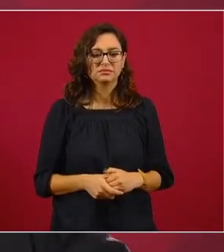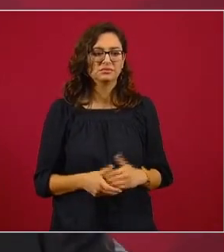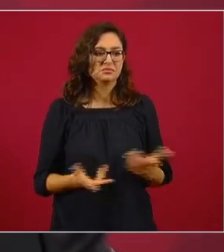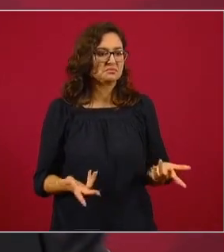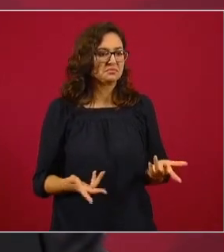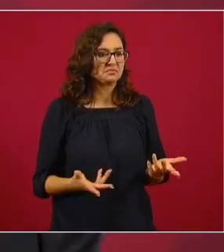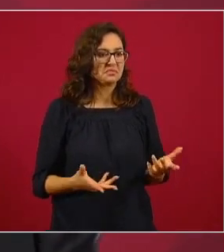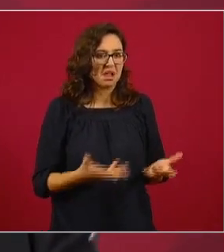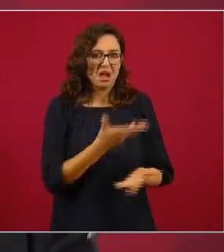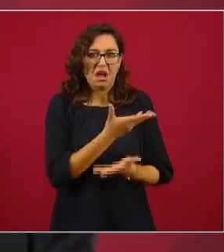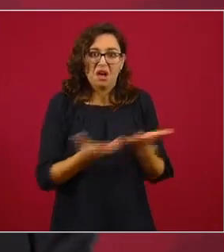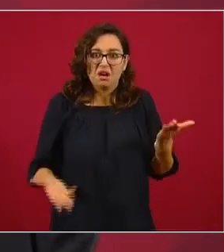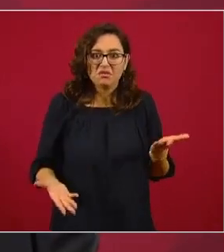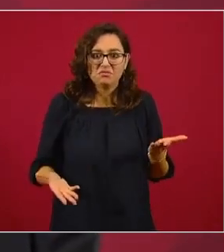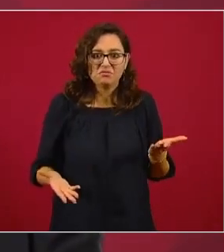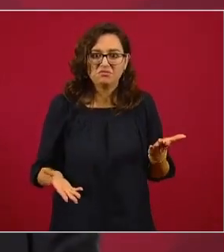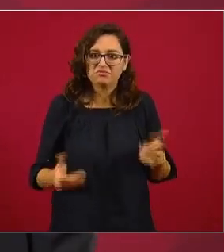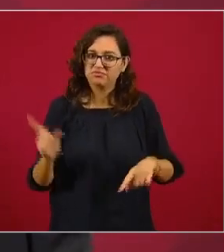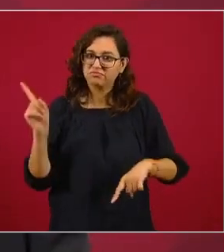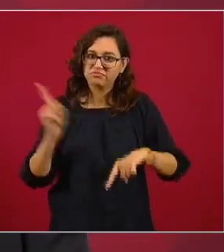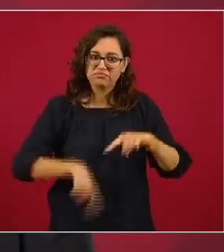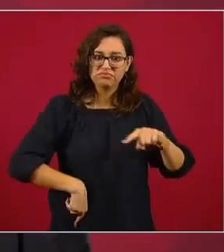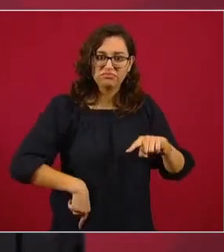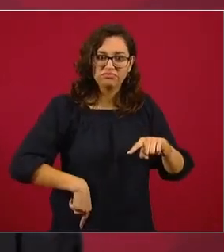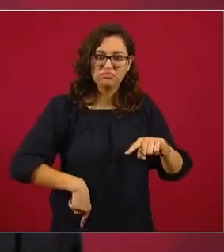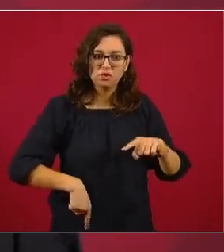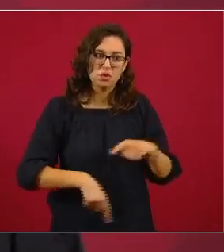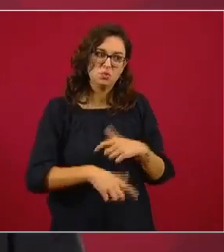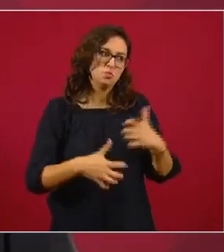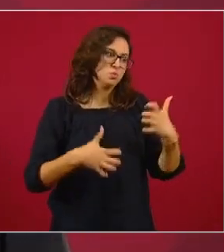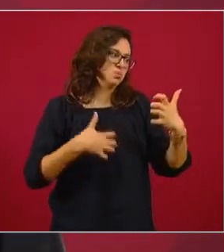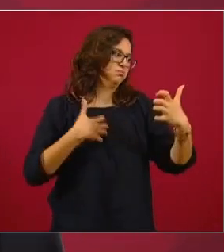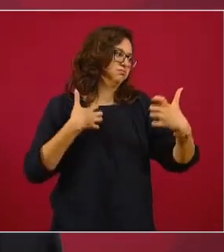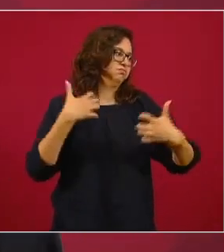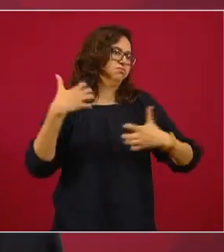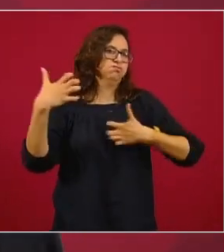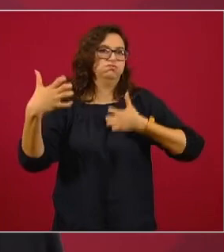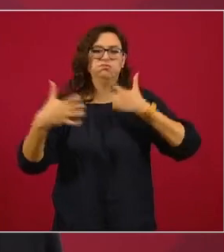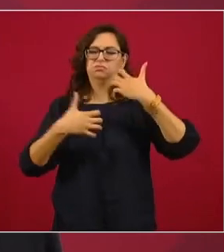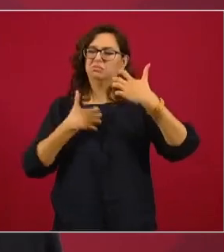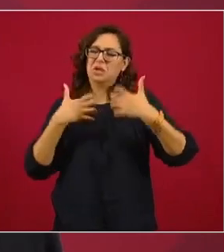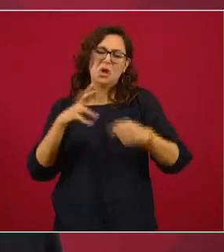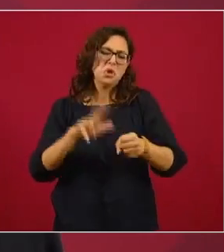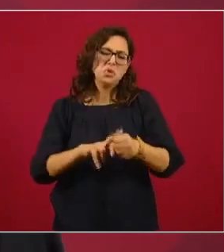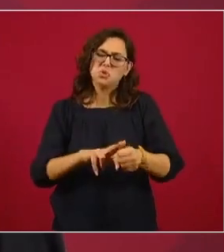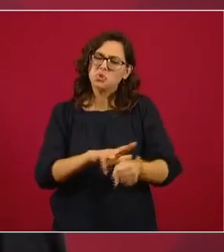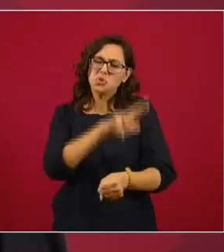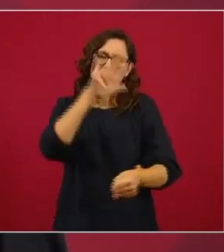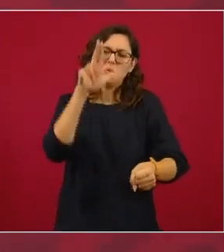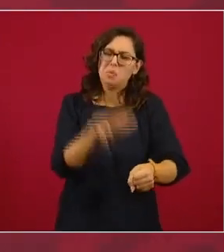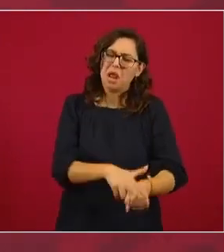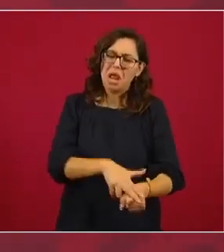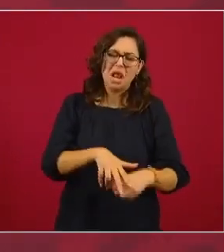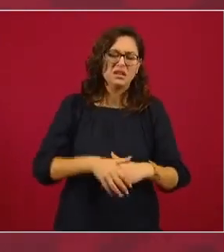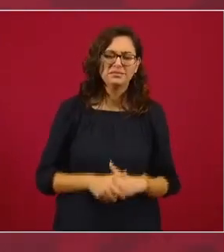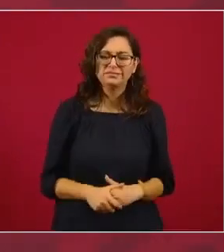pues es normal que existan estas diferencias.